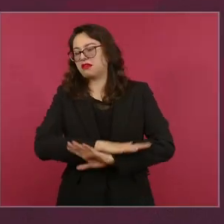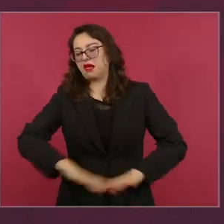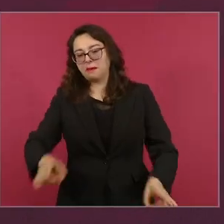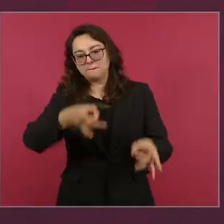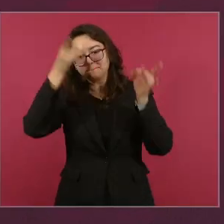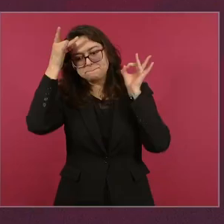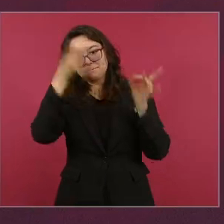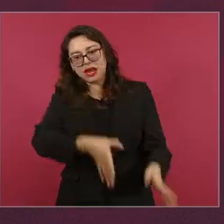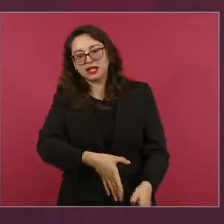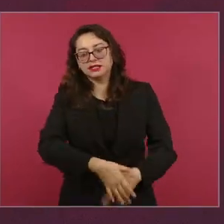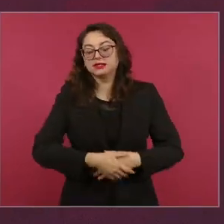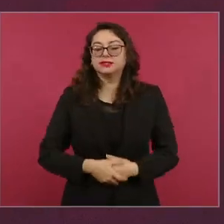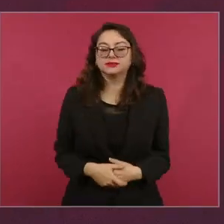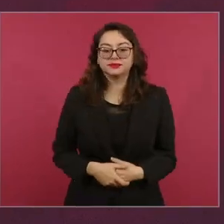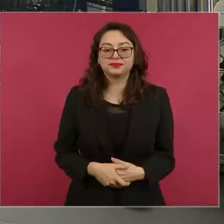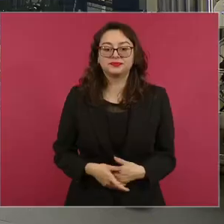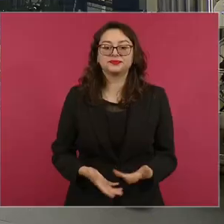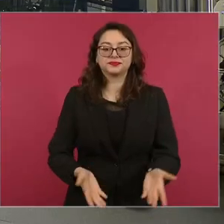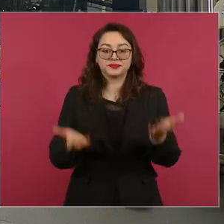Bueno, ya, vámonos.